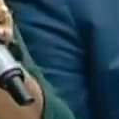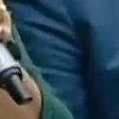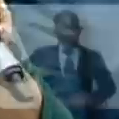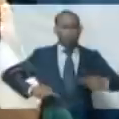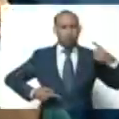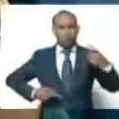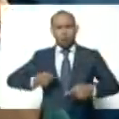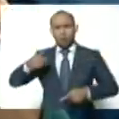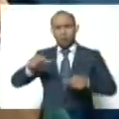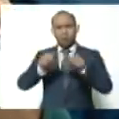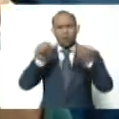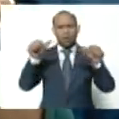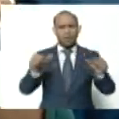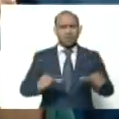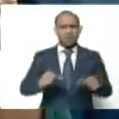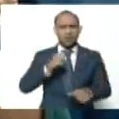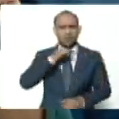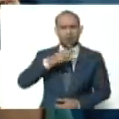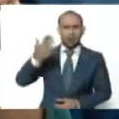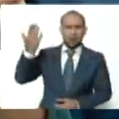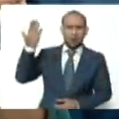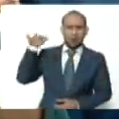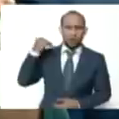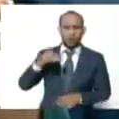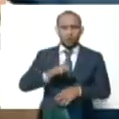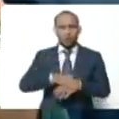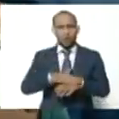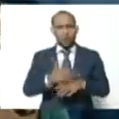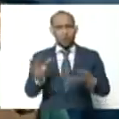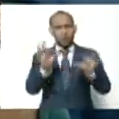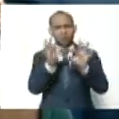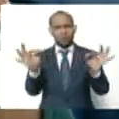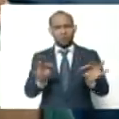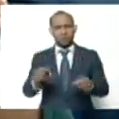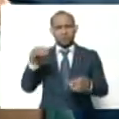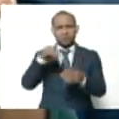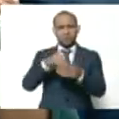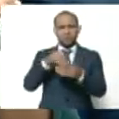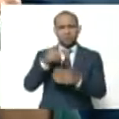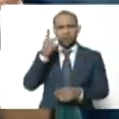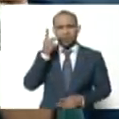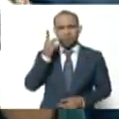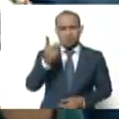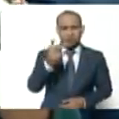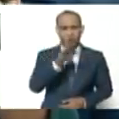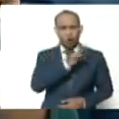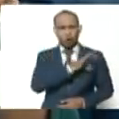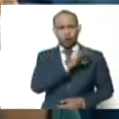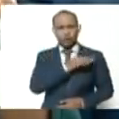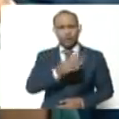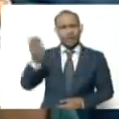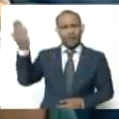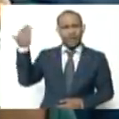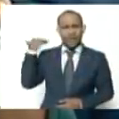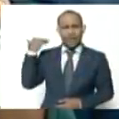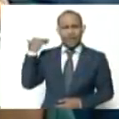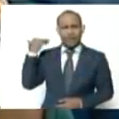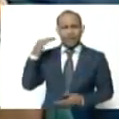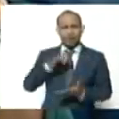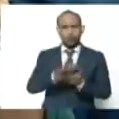propia del sistema neoliberal, porque forma parte de una visión de sociedad en la cual la mujer